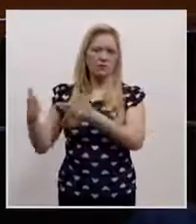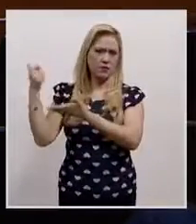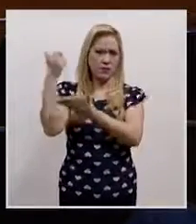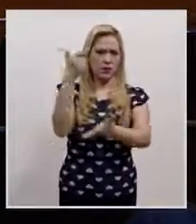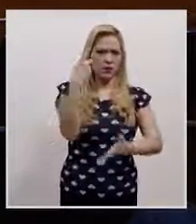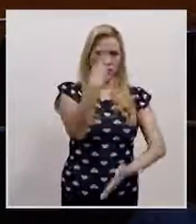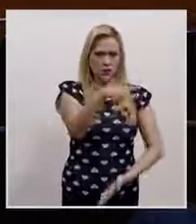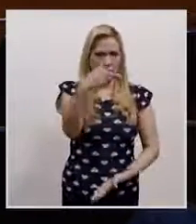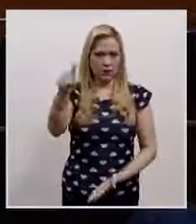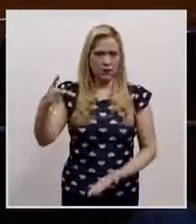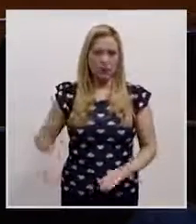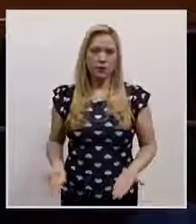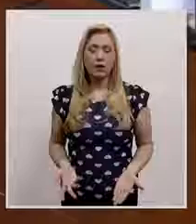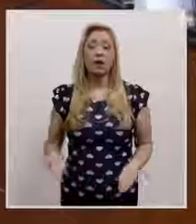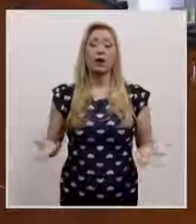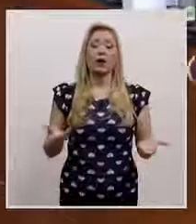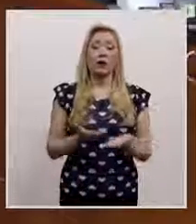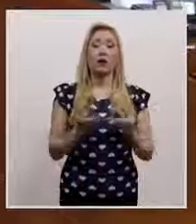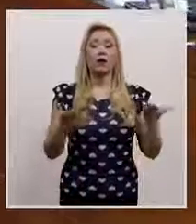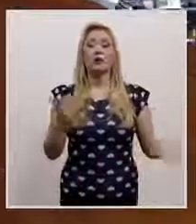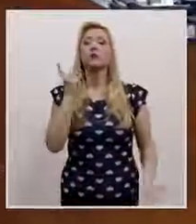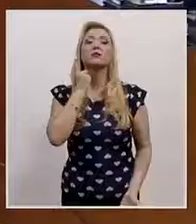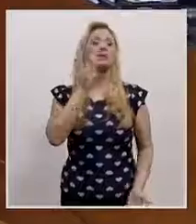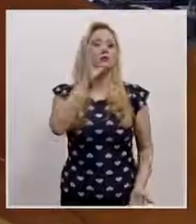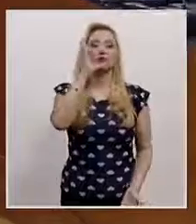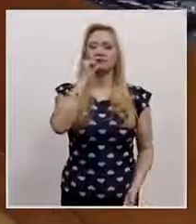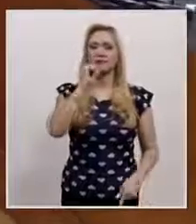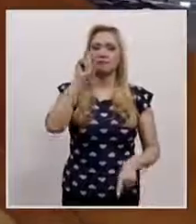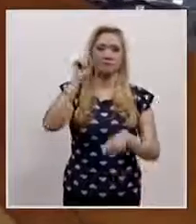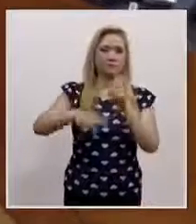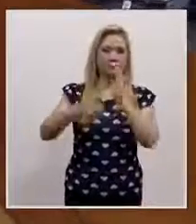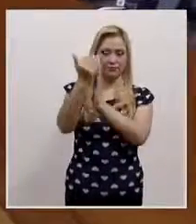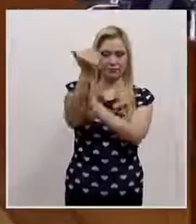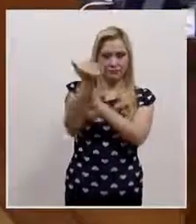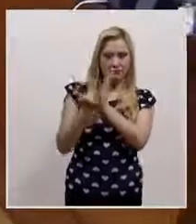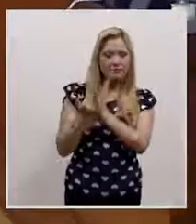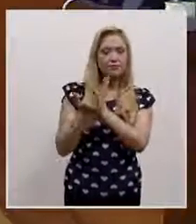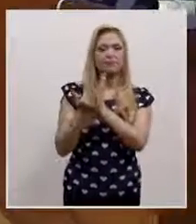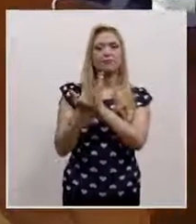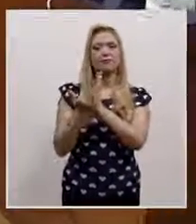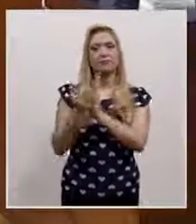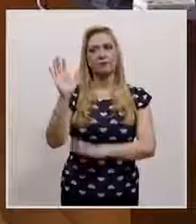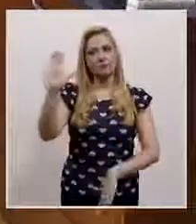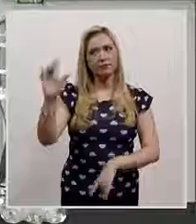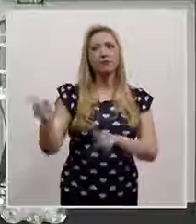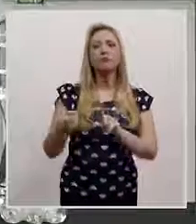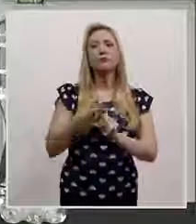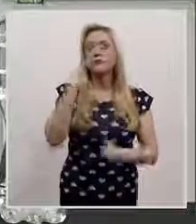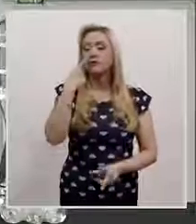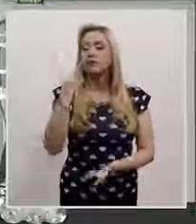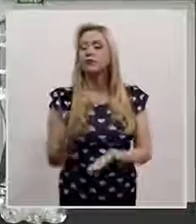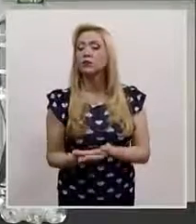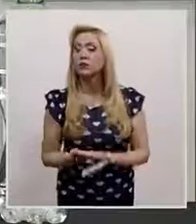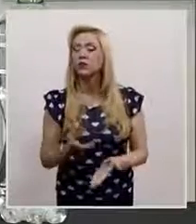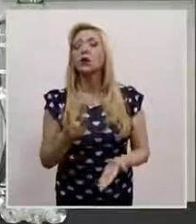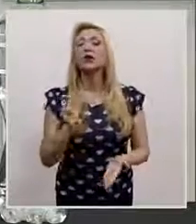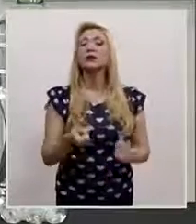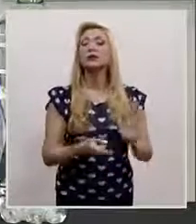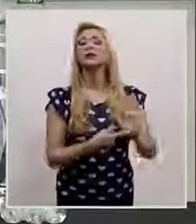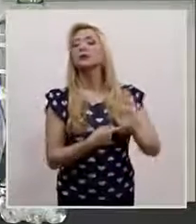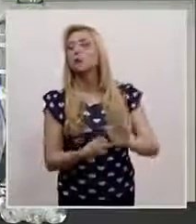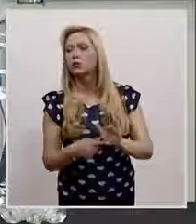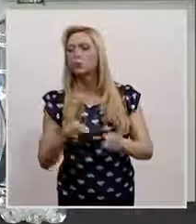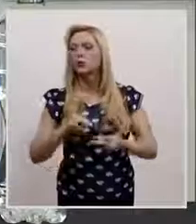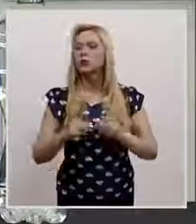de la suprema corte los legisladores no podrán recortar el gasto de los órganos autónomos sin justificación no vamos a ver ya afortunadamente